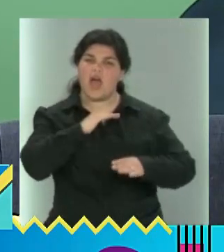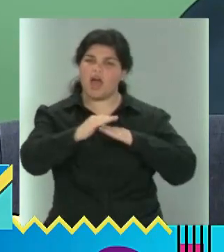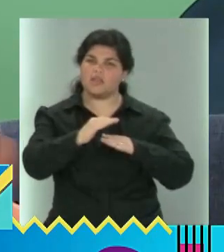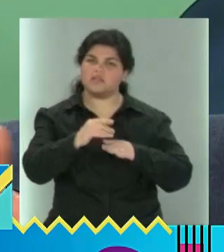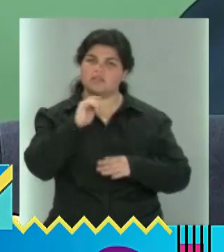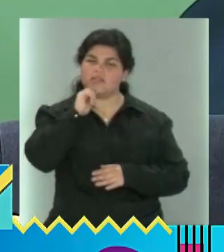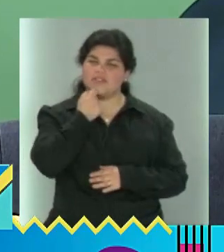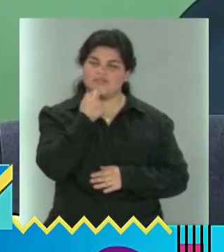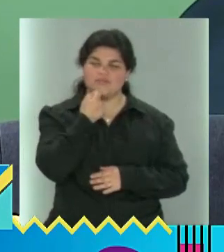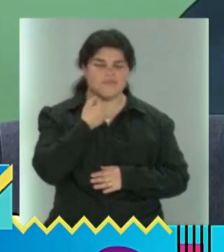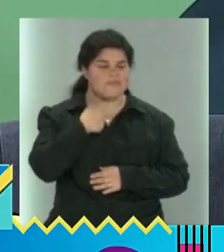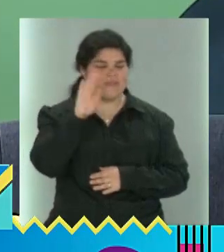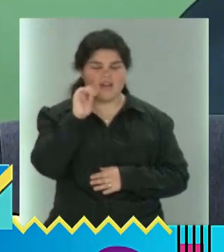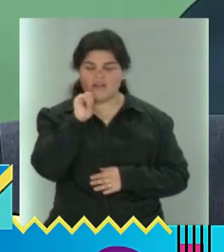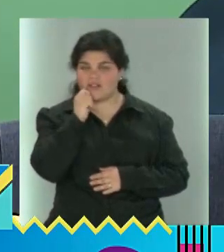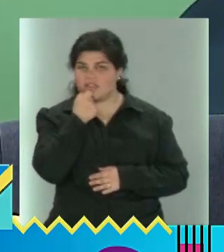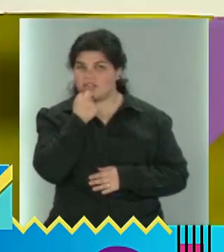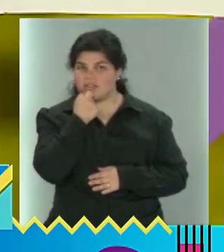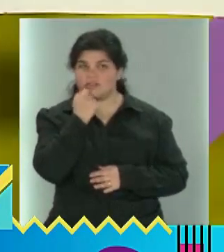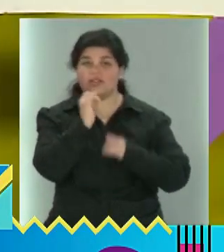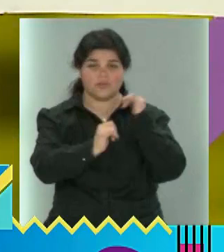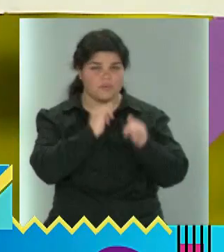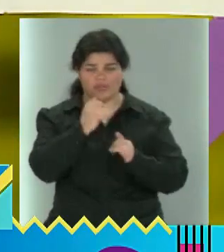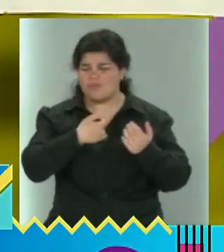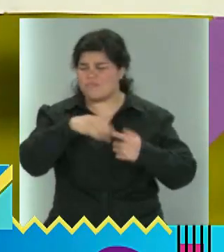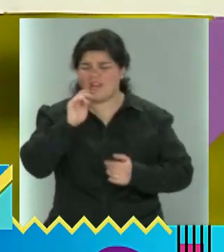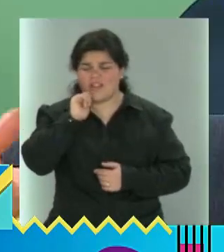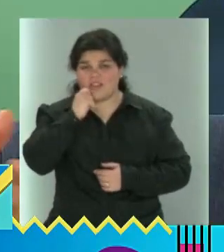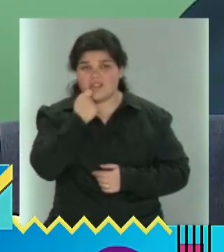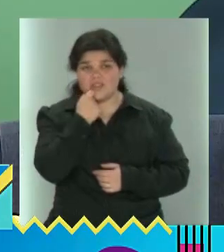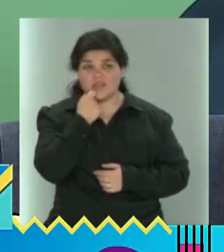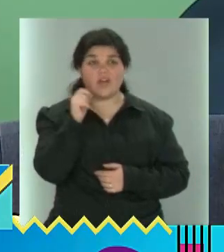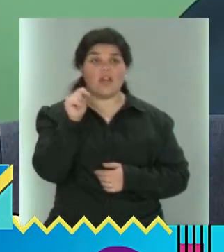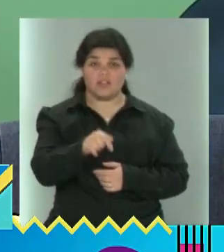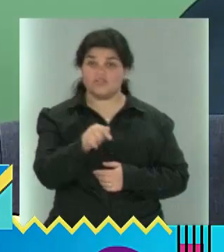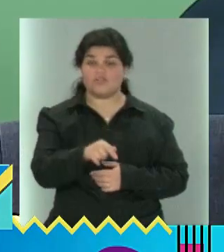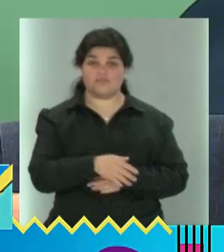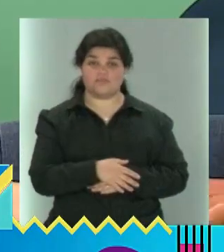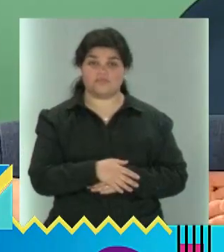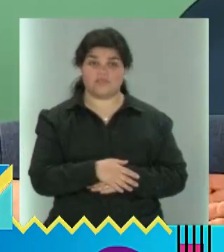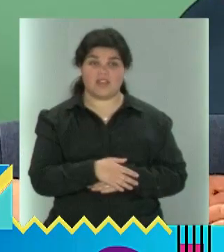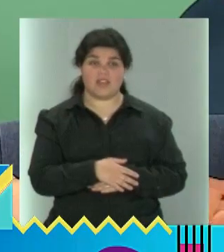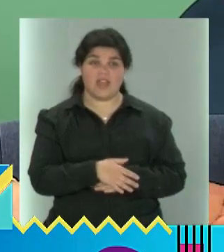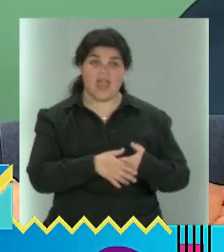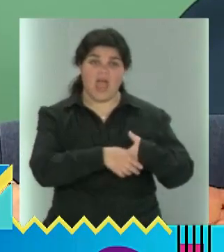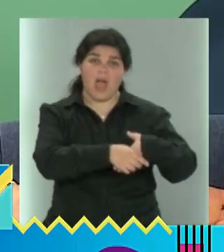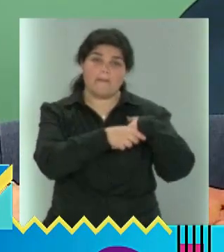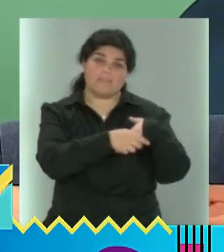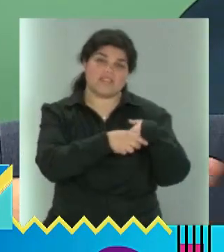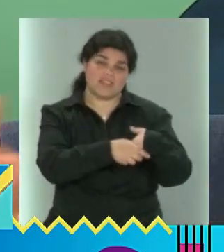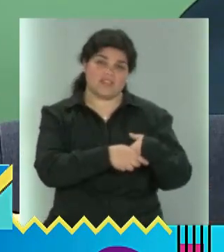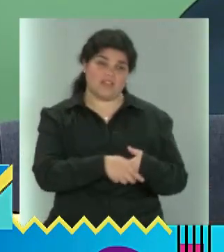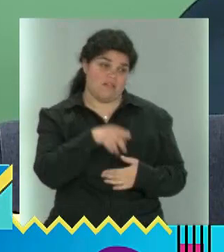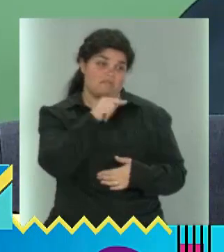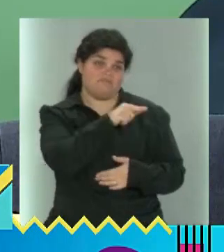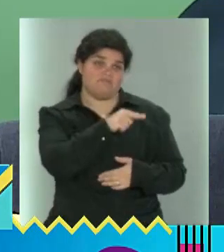lo más lindo, ¿quieren que les cuente lo más lindo? Por supuesto. Es esto. Esta amistad que, por ejemplo, con